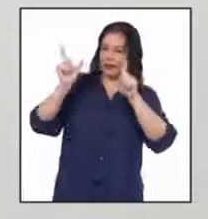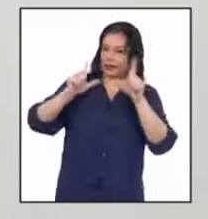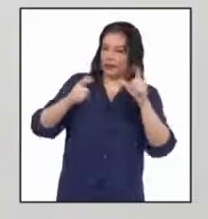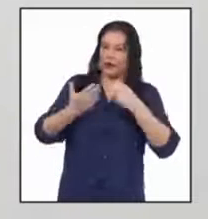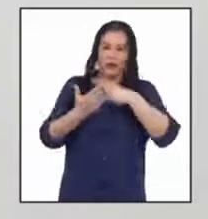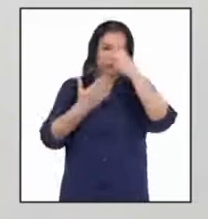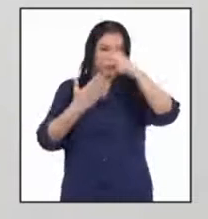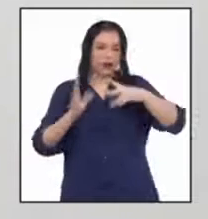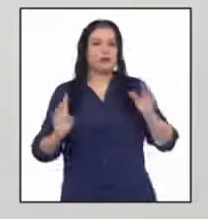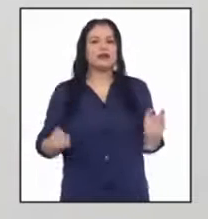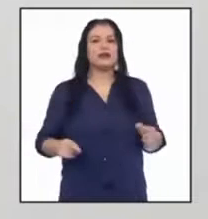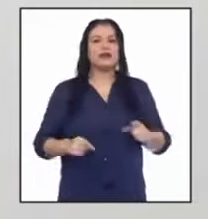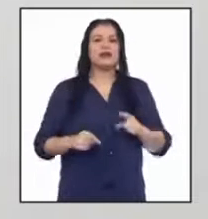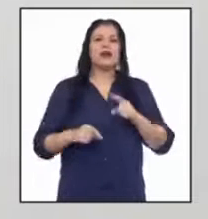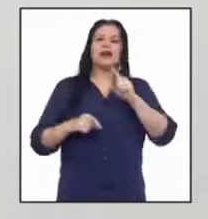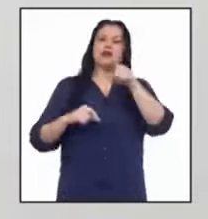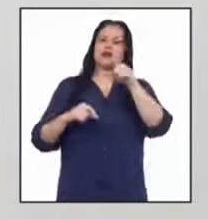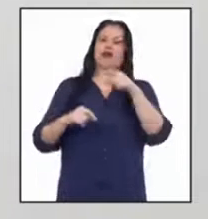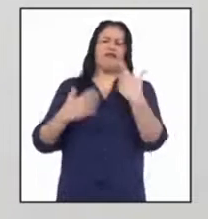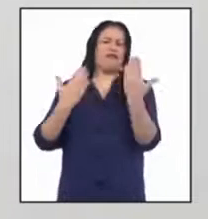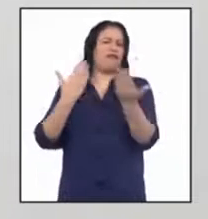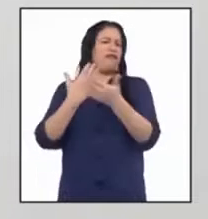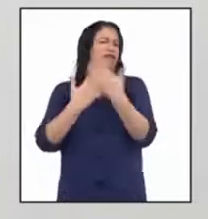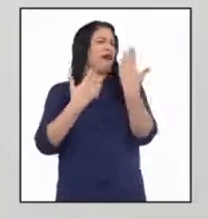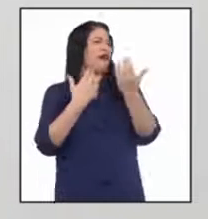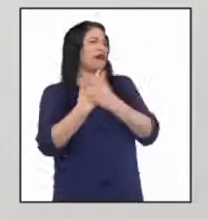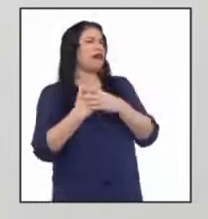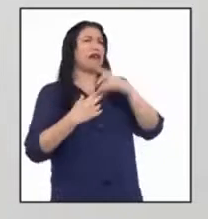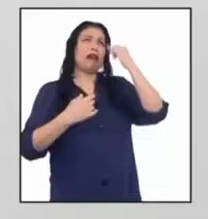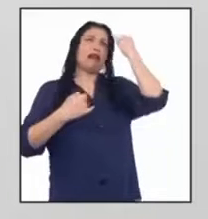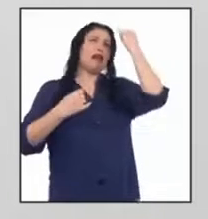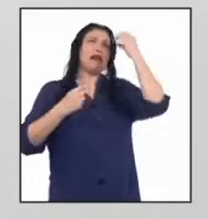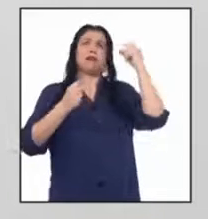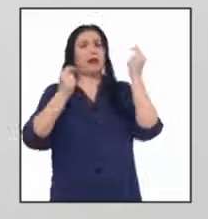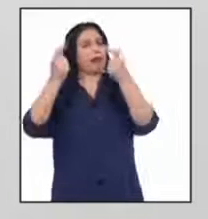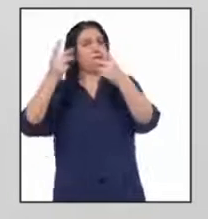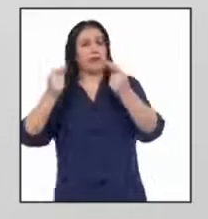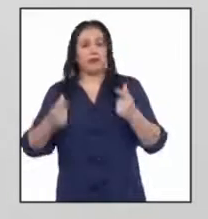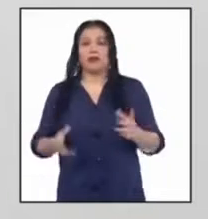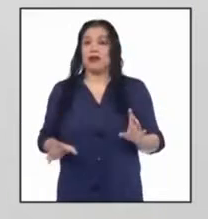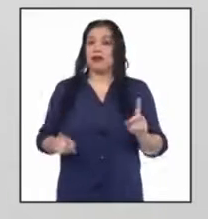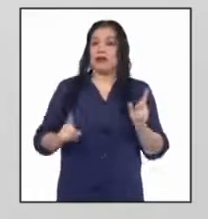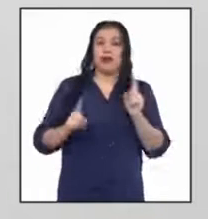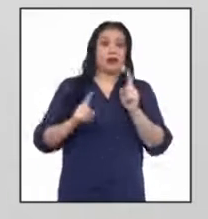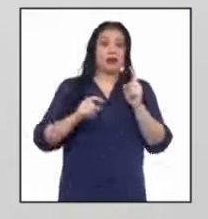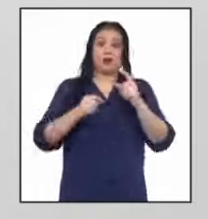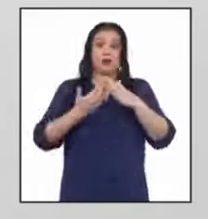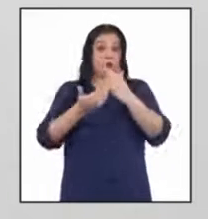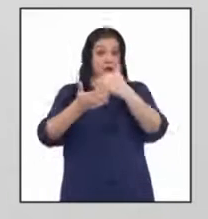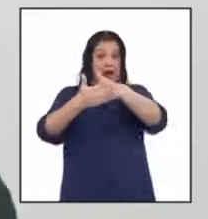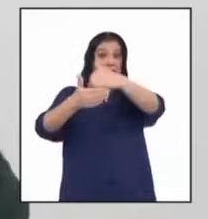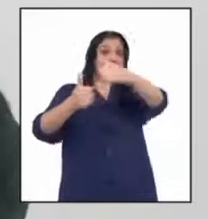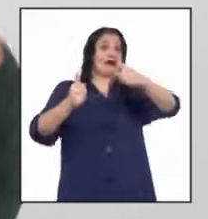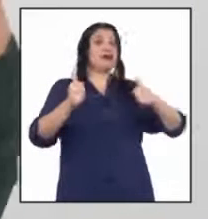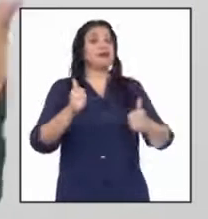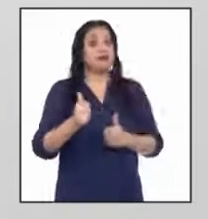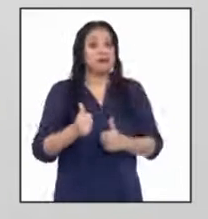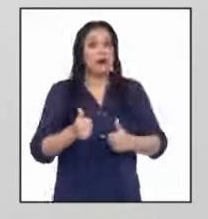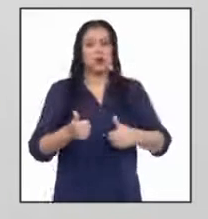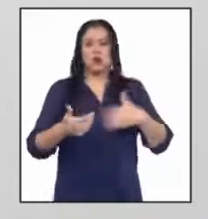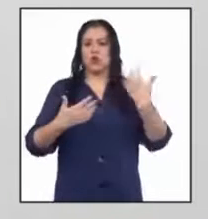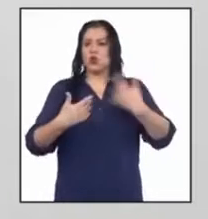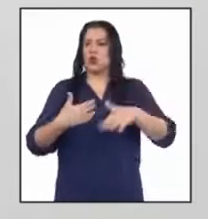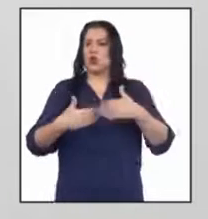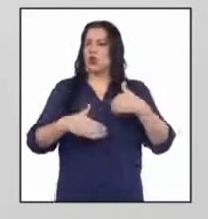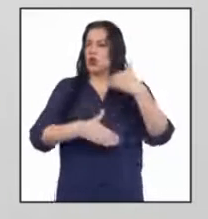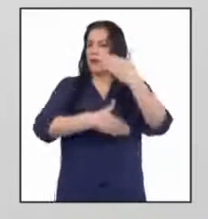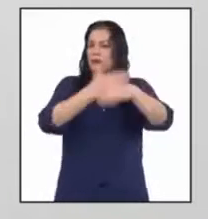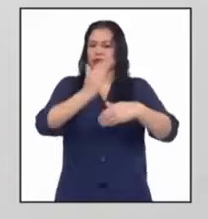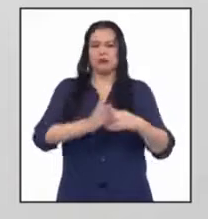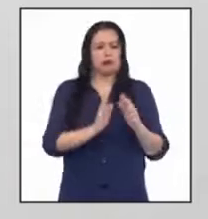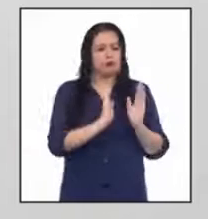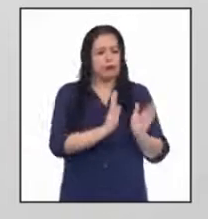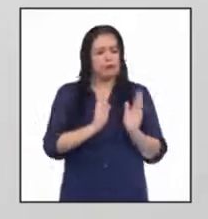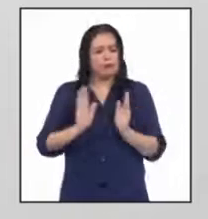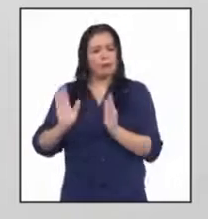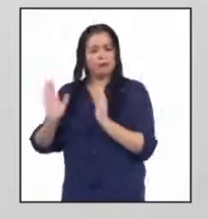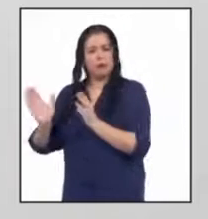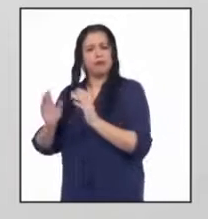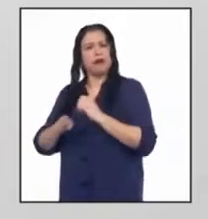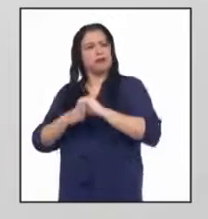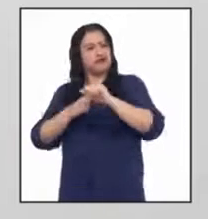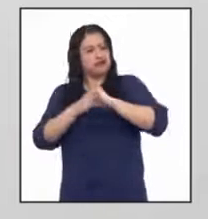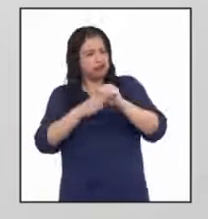de televisión son simples improvisaciones de los actores, detrás de ellos hay todo un proceso de